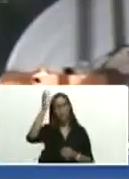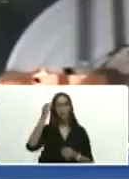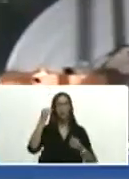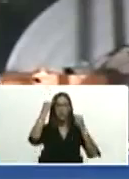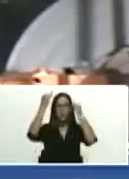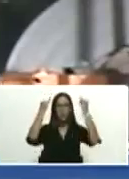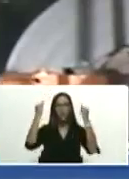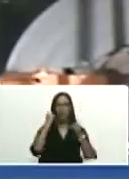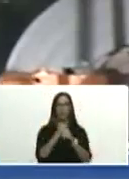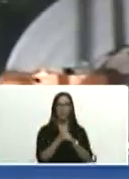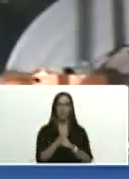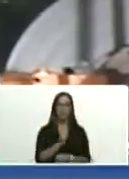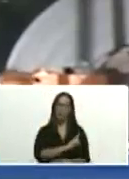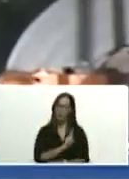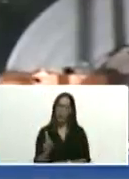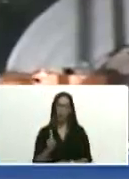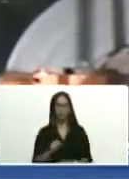no